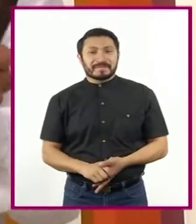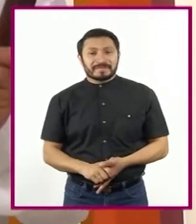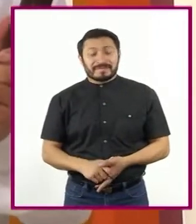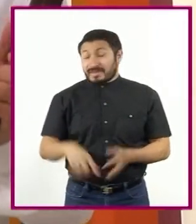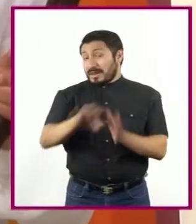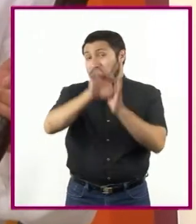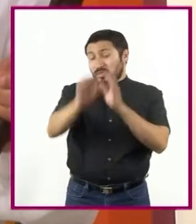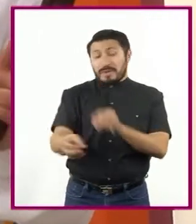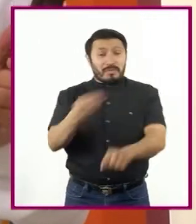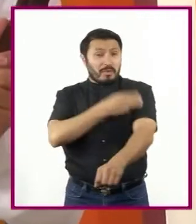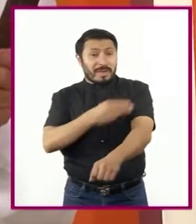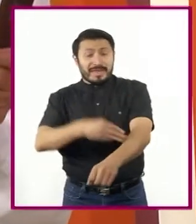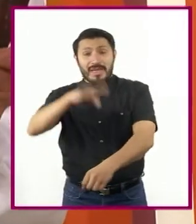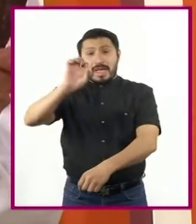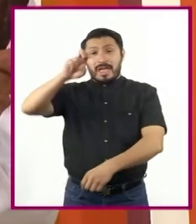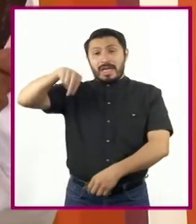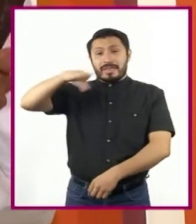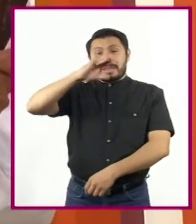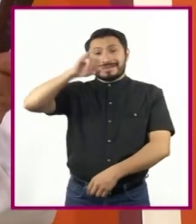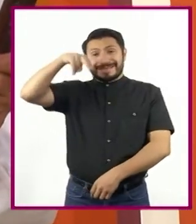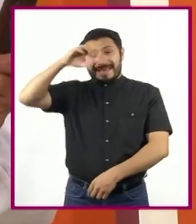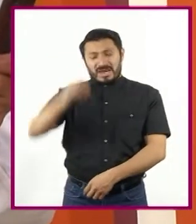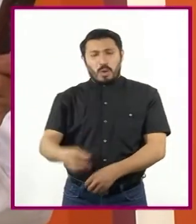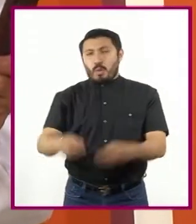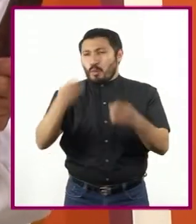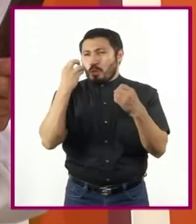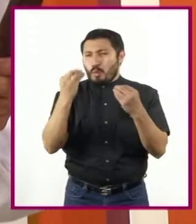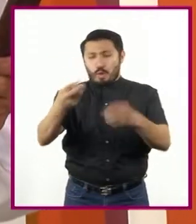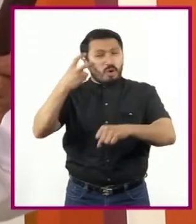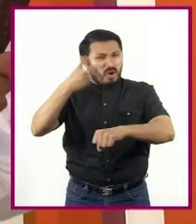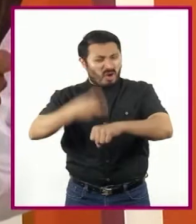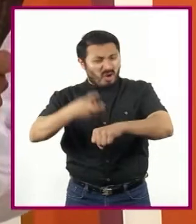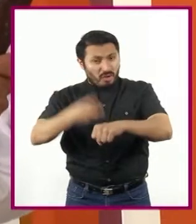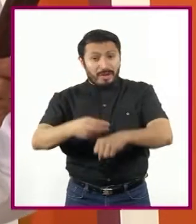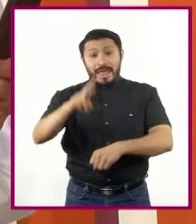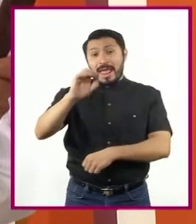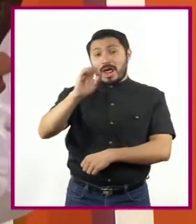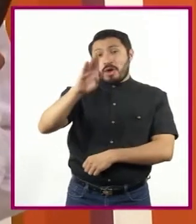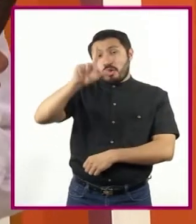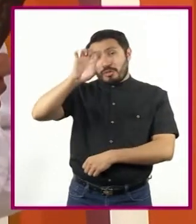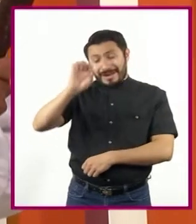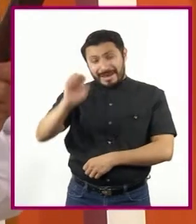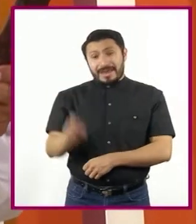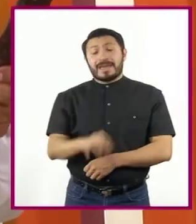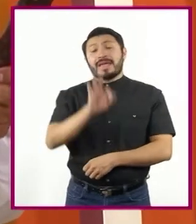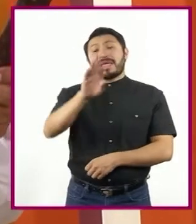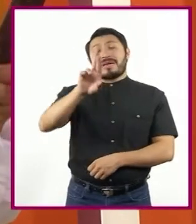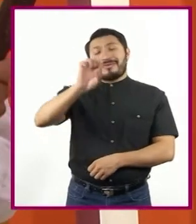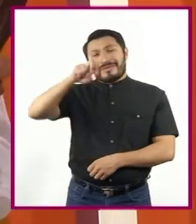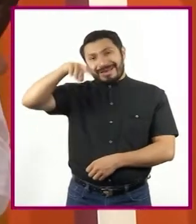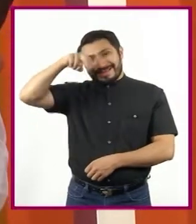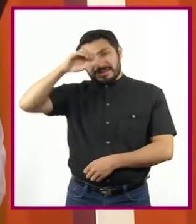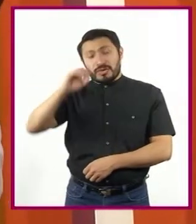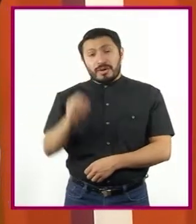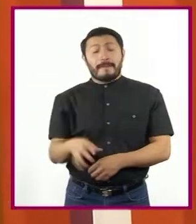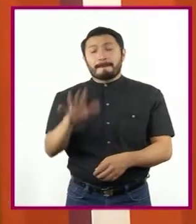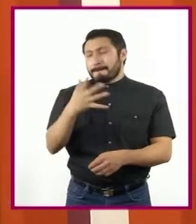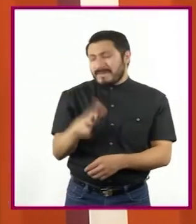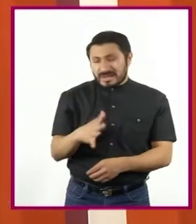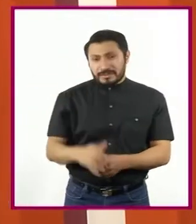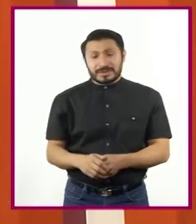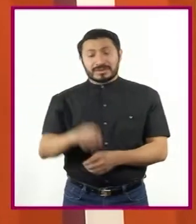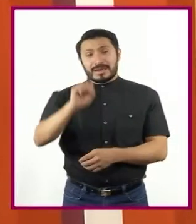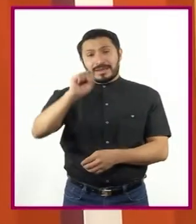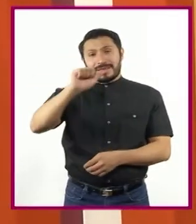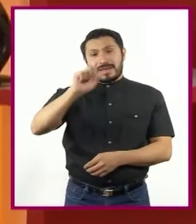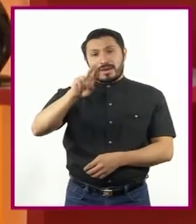la madera de encino es madera muy dura, el roble o el fresno son maderas de dureza media y la del abeto o